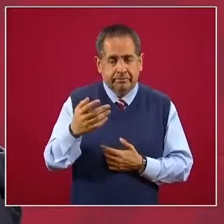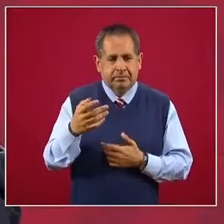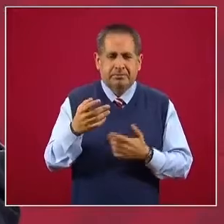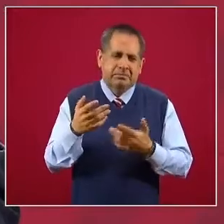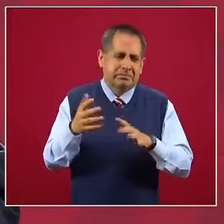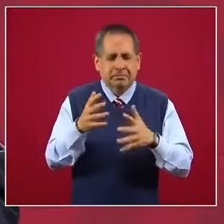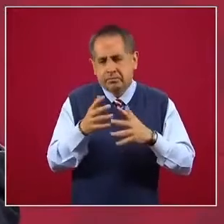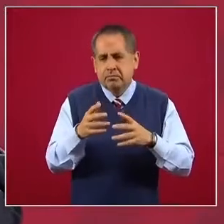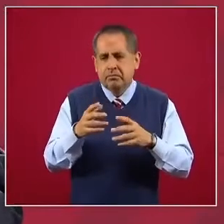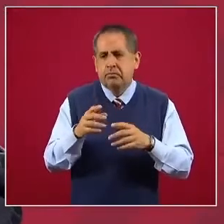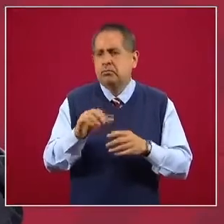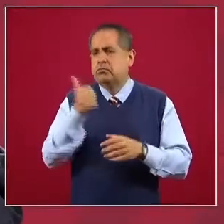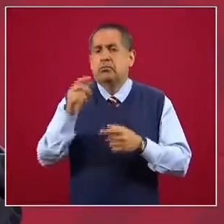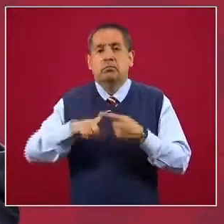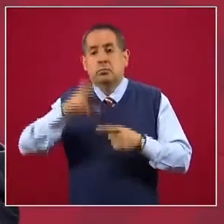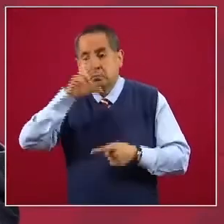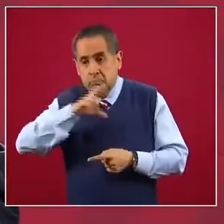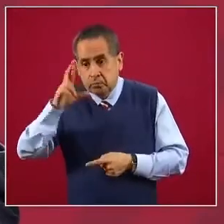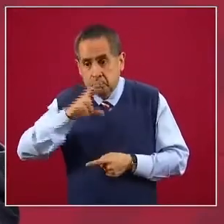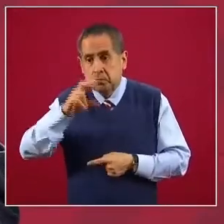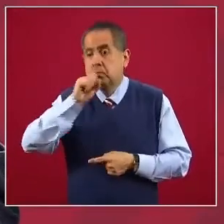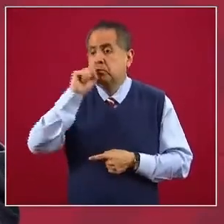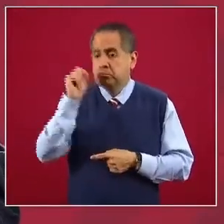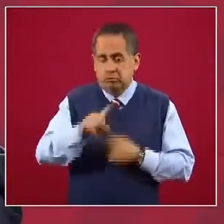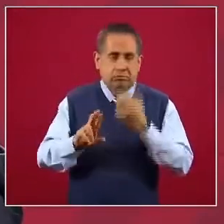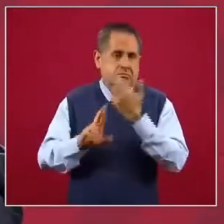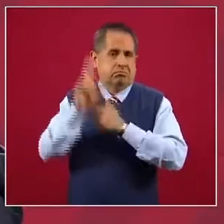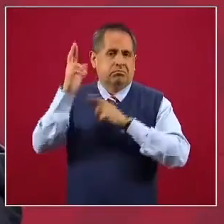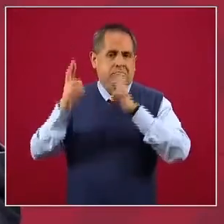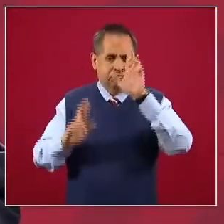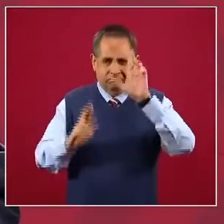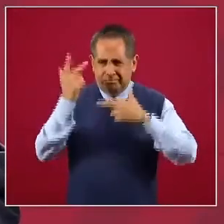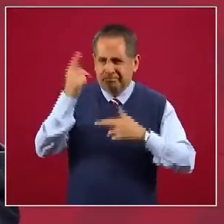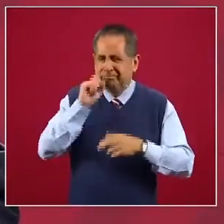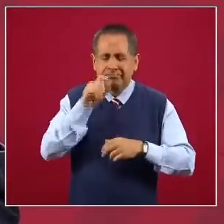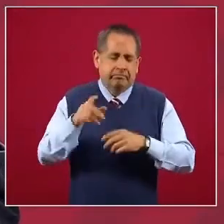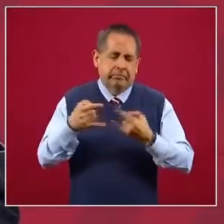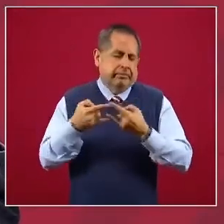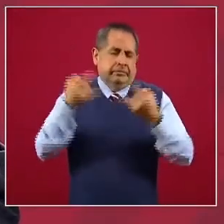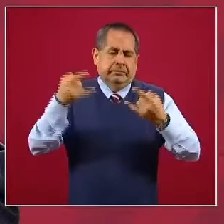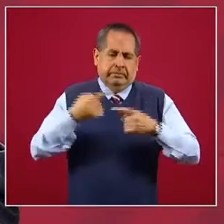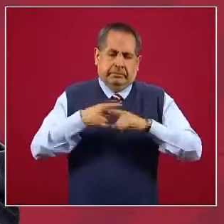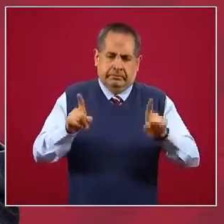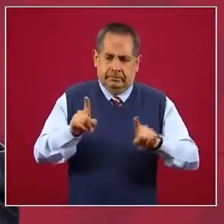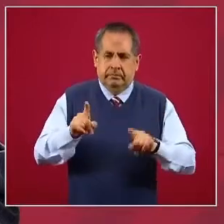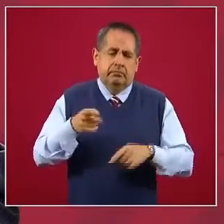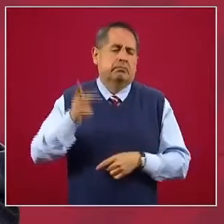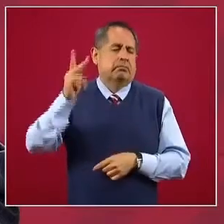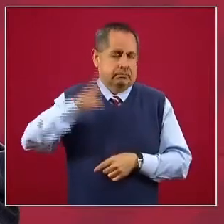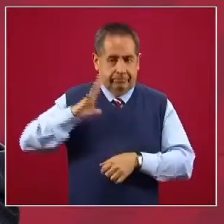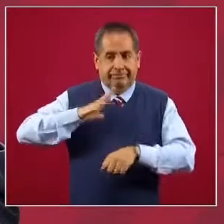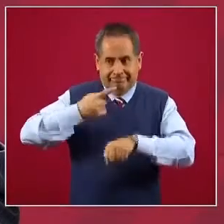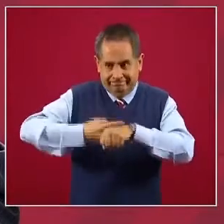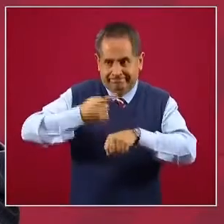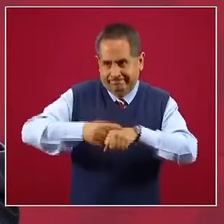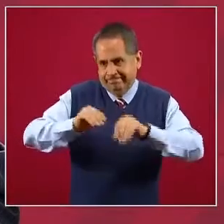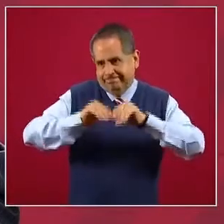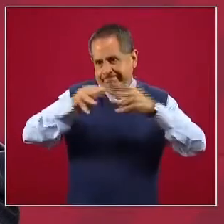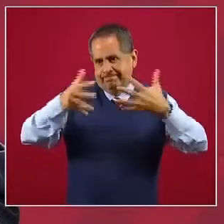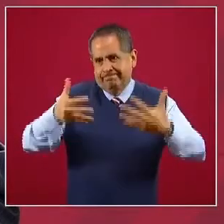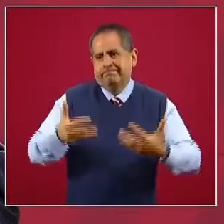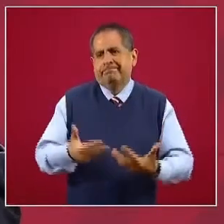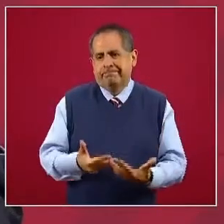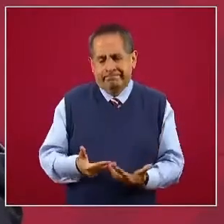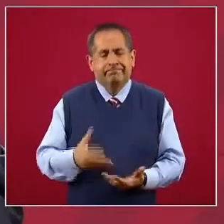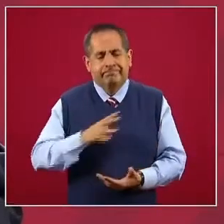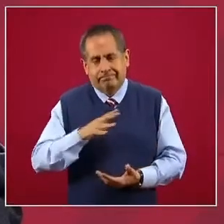y otros lugares. Rusia también había tenido la revolución, en fin, era un contexto histórico muy diferente al que vivimos hoy. Pero ciertamente,